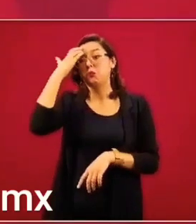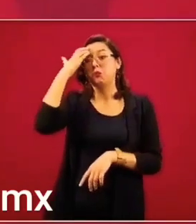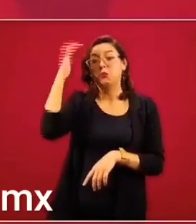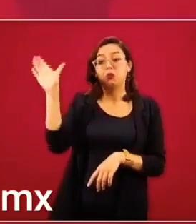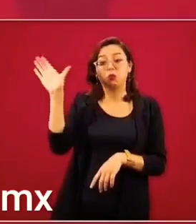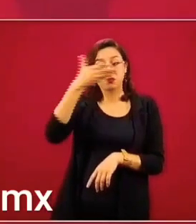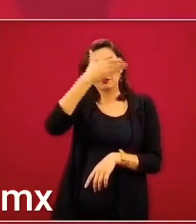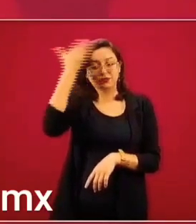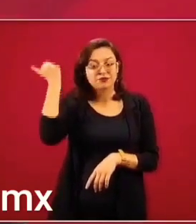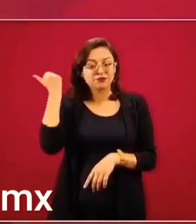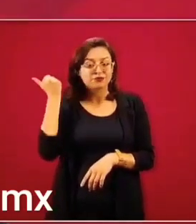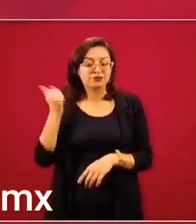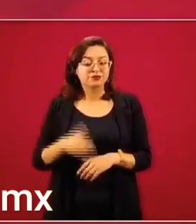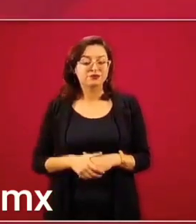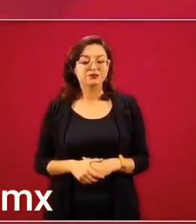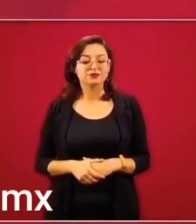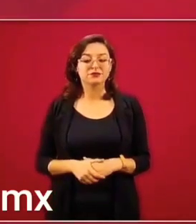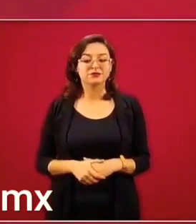Estas cosas no se